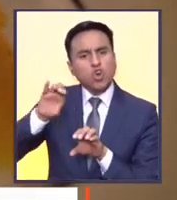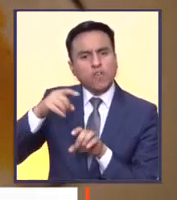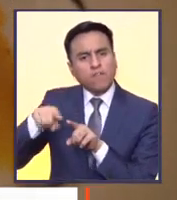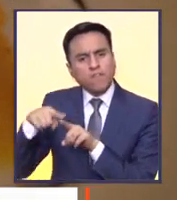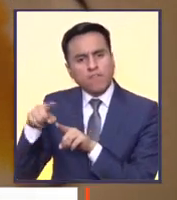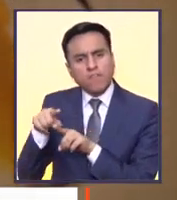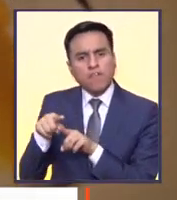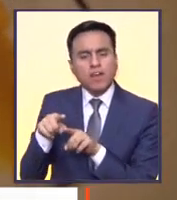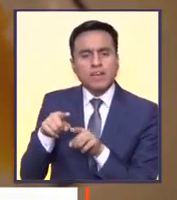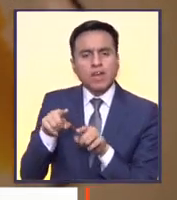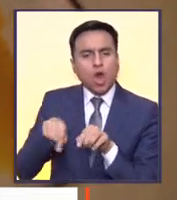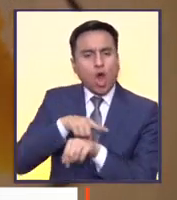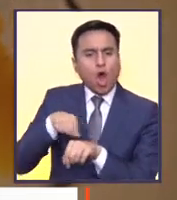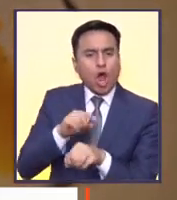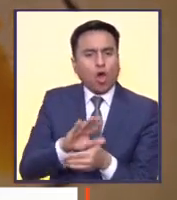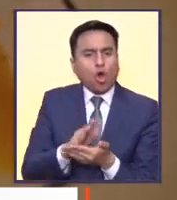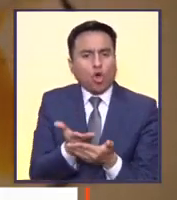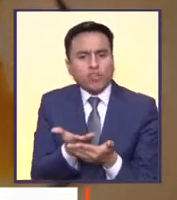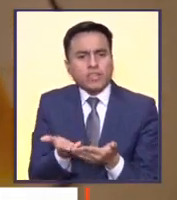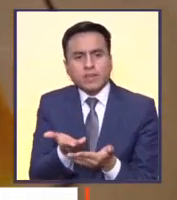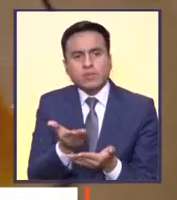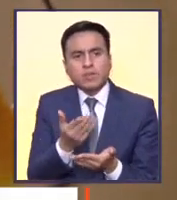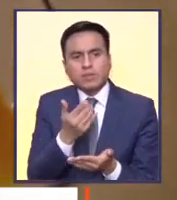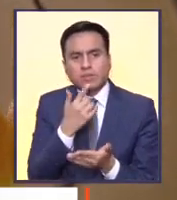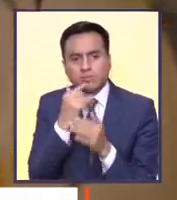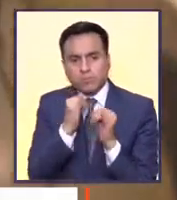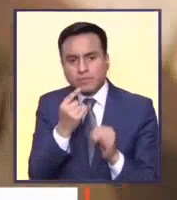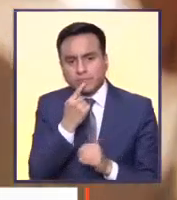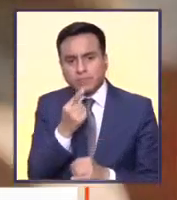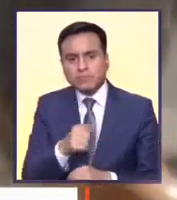durante muchas horas para que quede así de blandito.